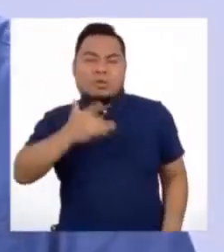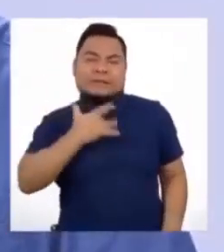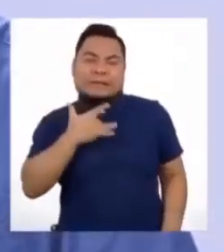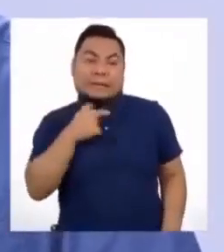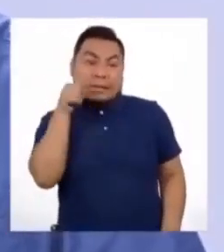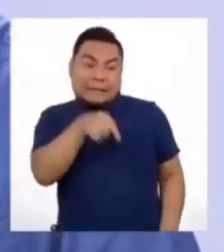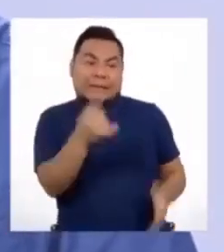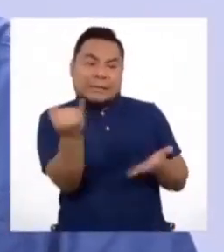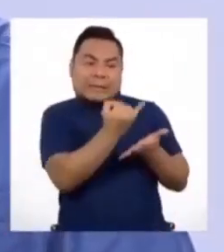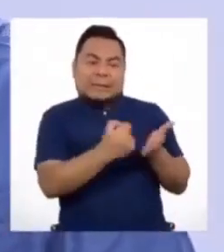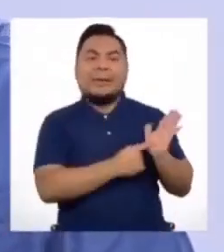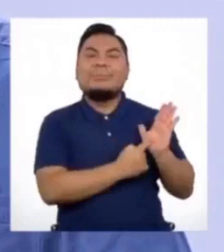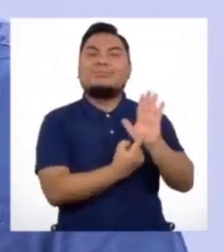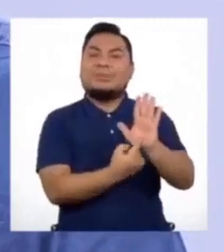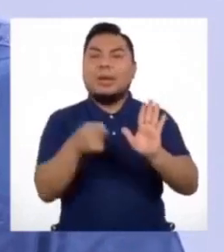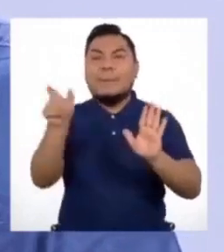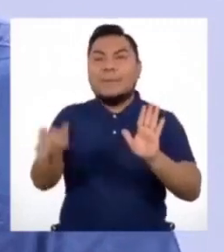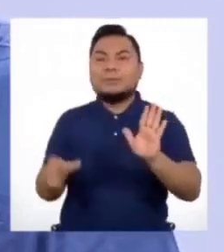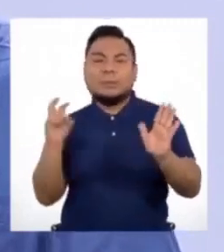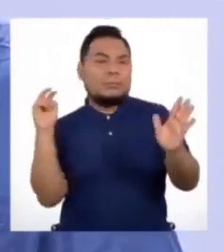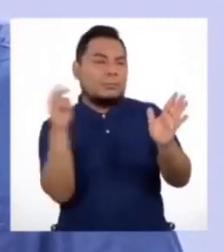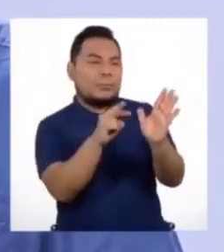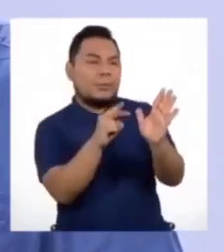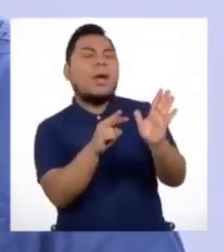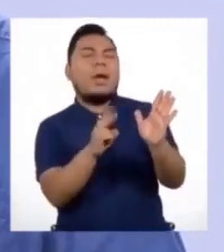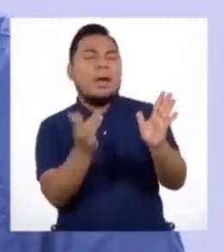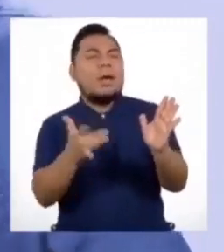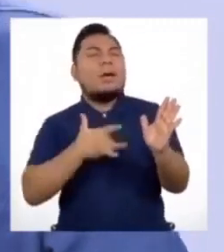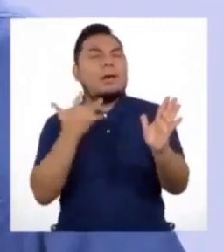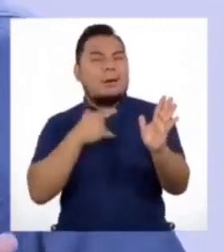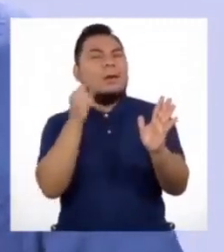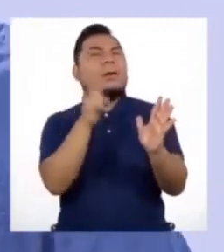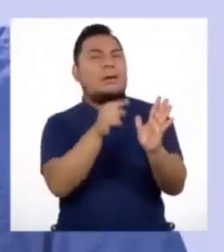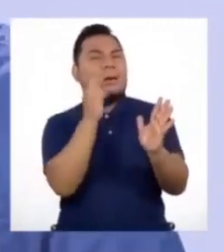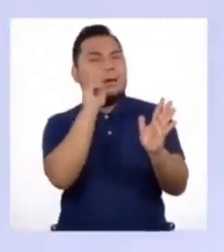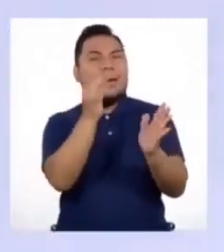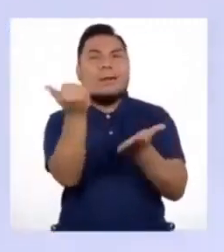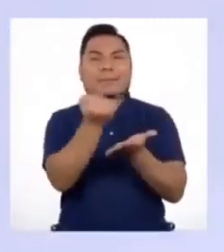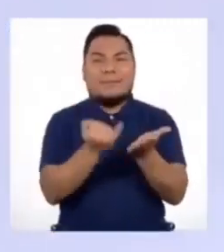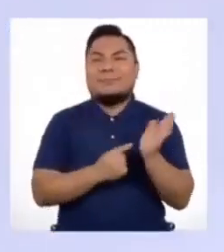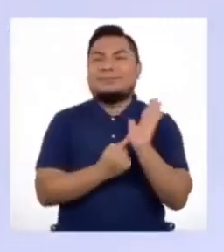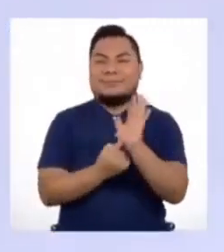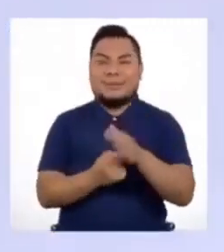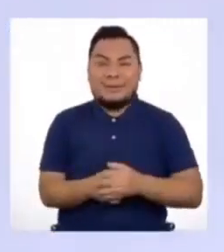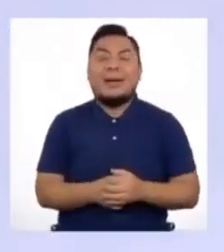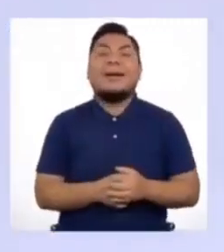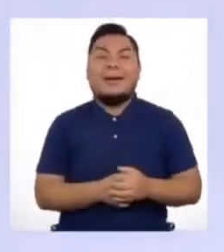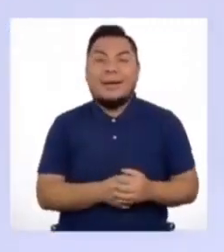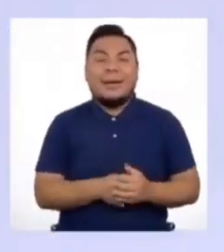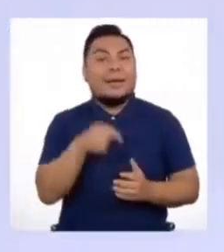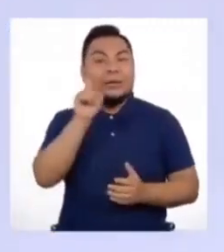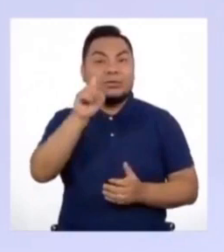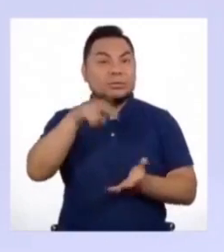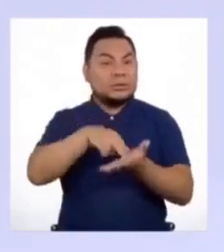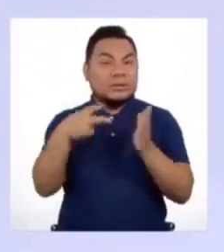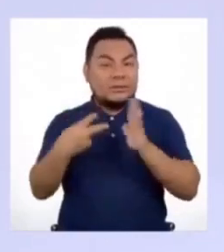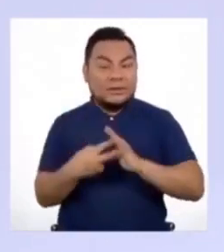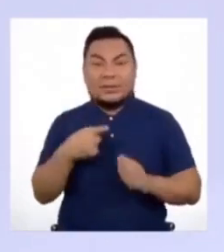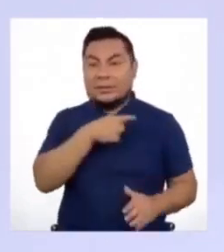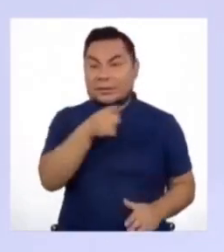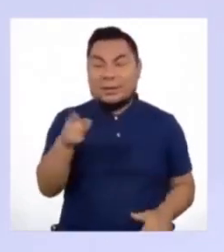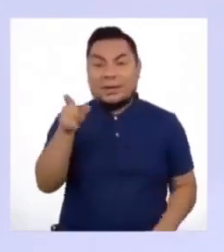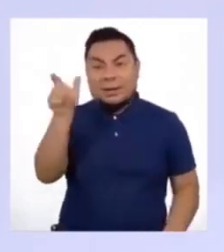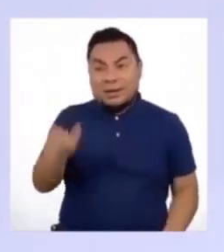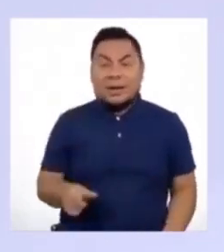Las emociones forman parte del proceso creativo de un o una artista. Lo cual no significa que solo los y